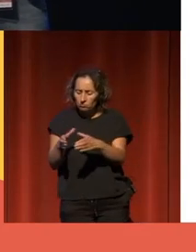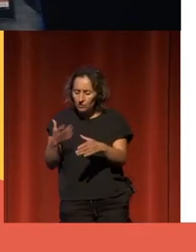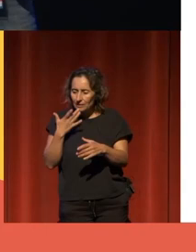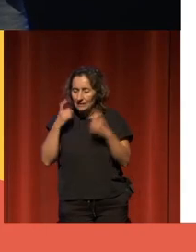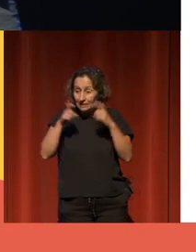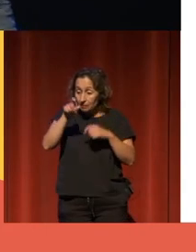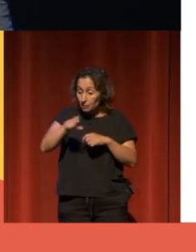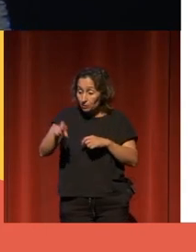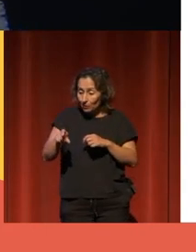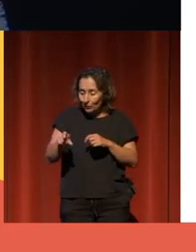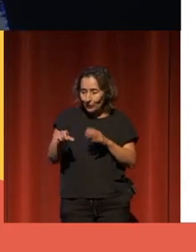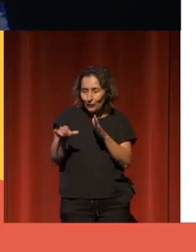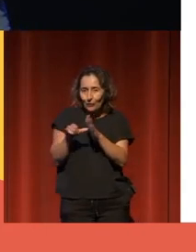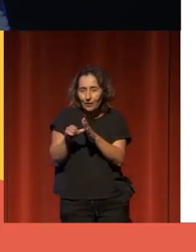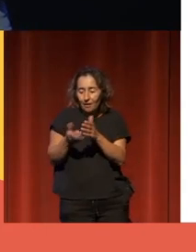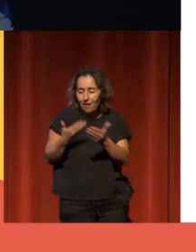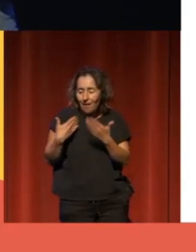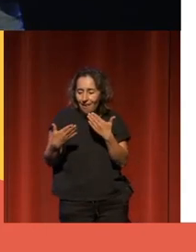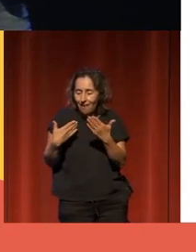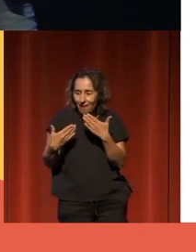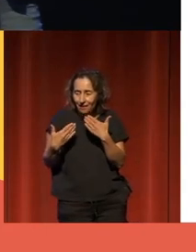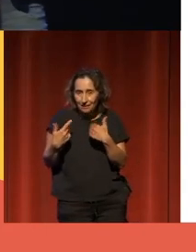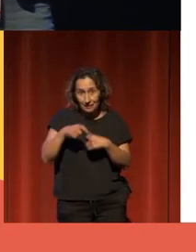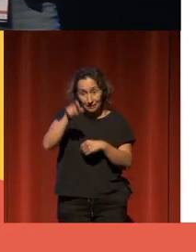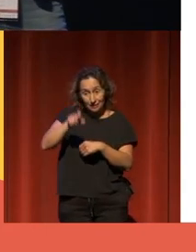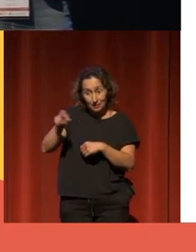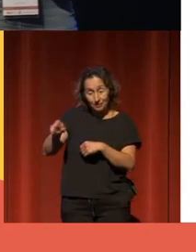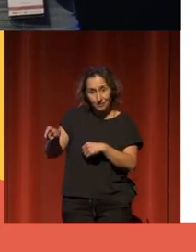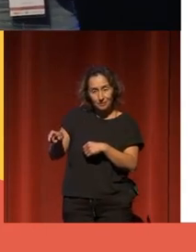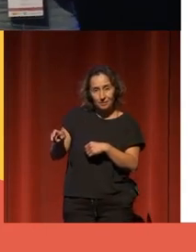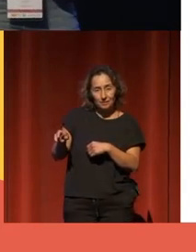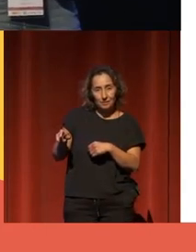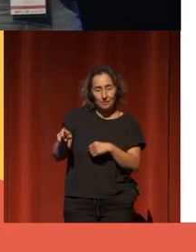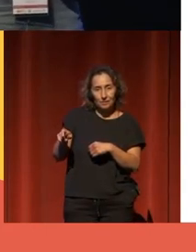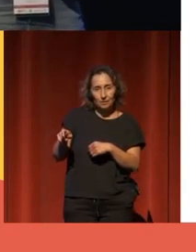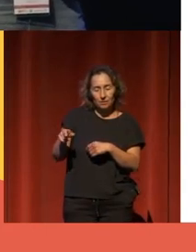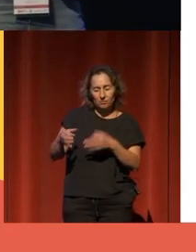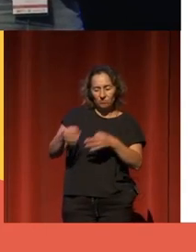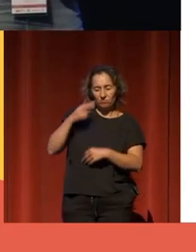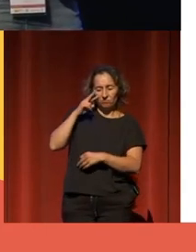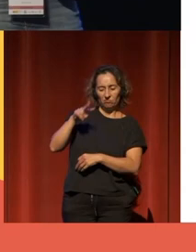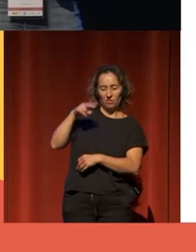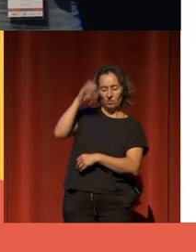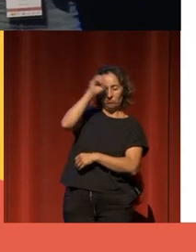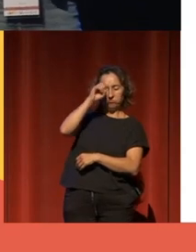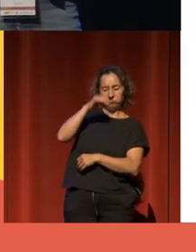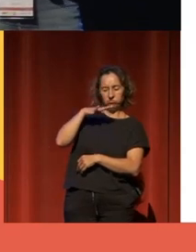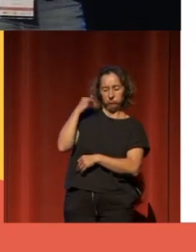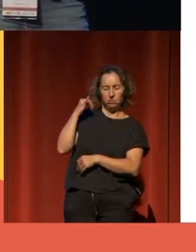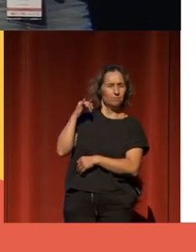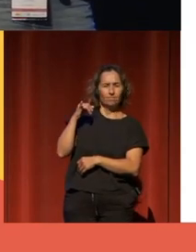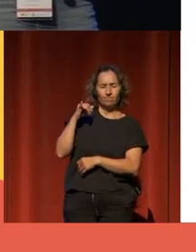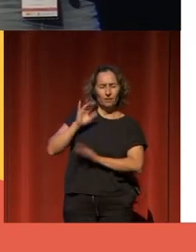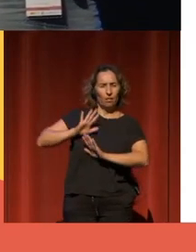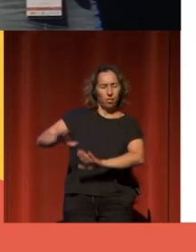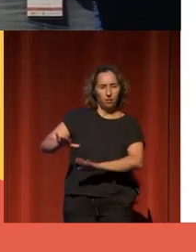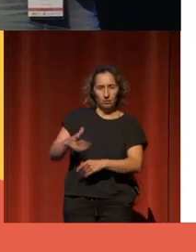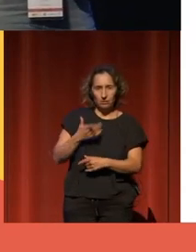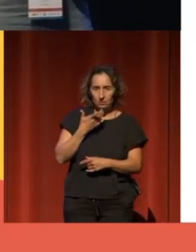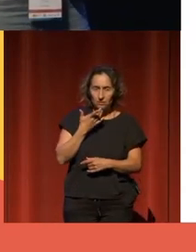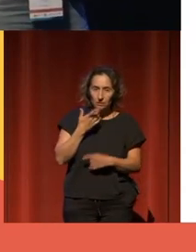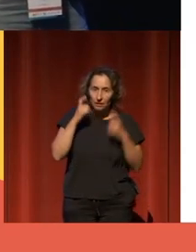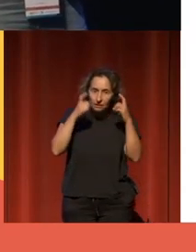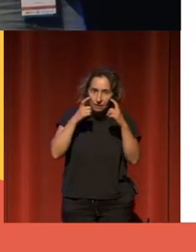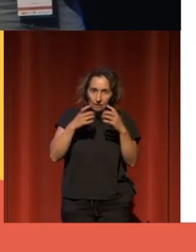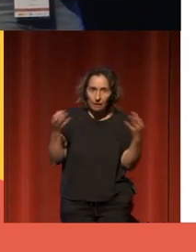cercanos a a las personas y abstenerse de los juicios de valor creo que es importante